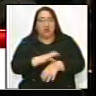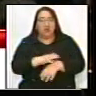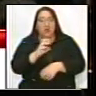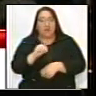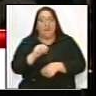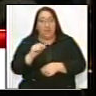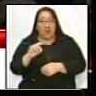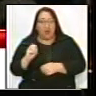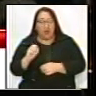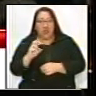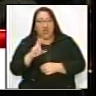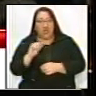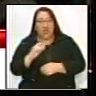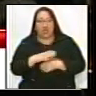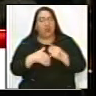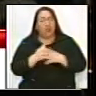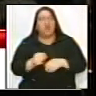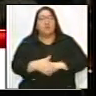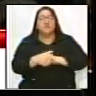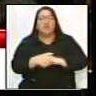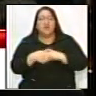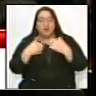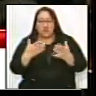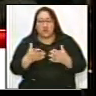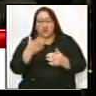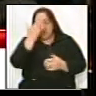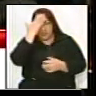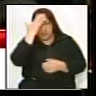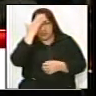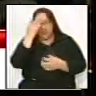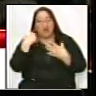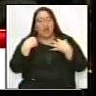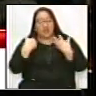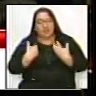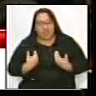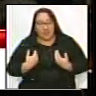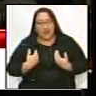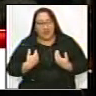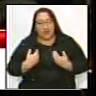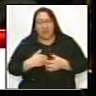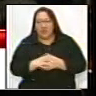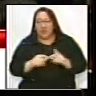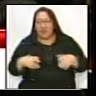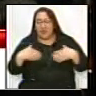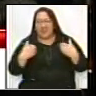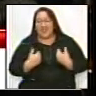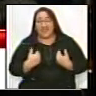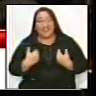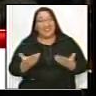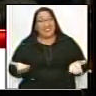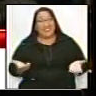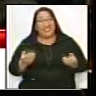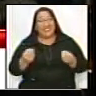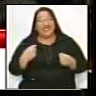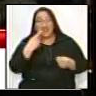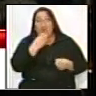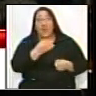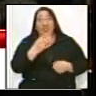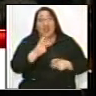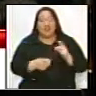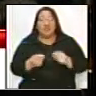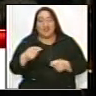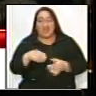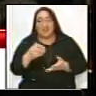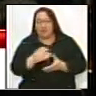le agradezco al doctor Ricardo, los felicito. Sé que están muy agotados, señores, pero no podemos descansar, doctores, porque miren cuántas personas